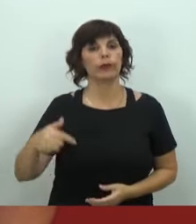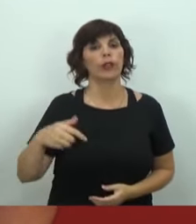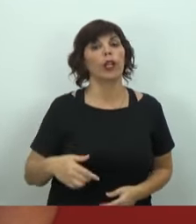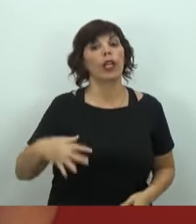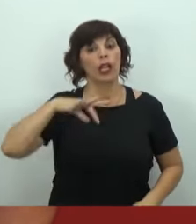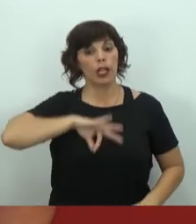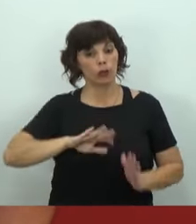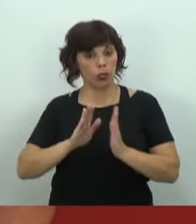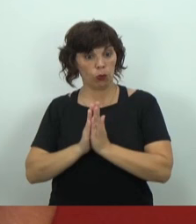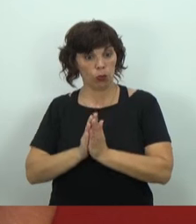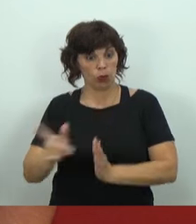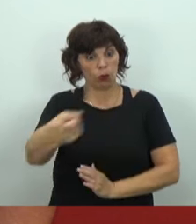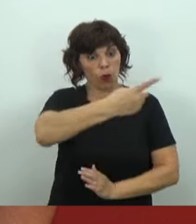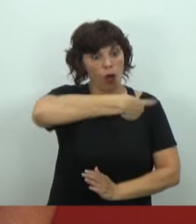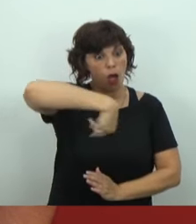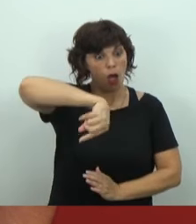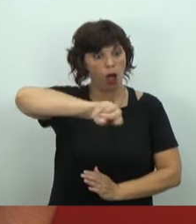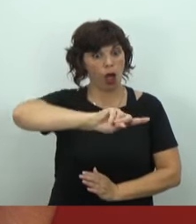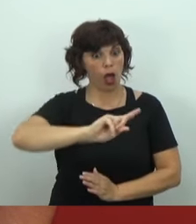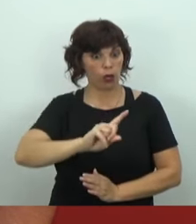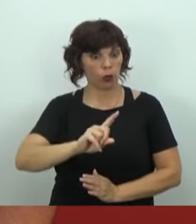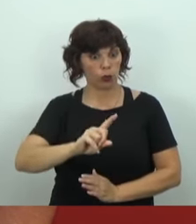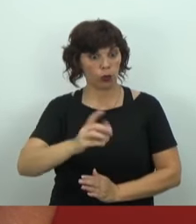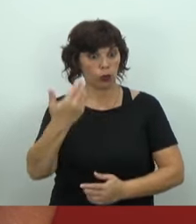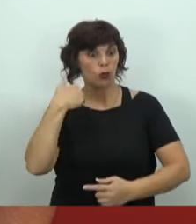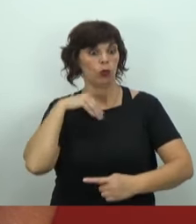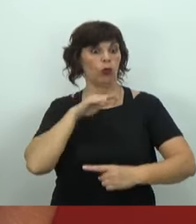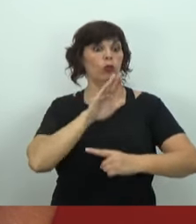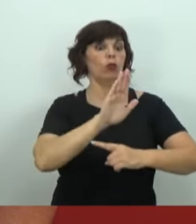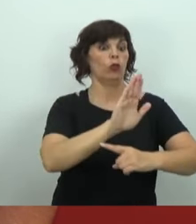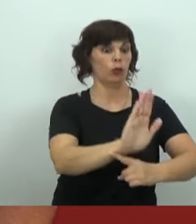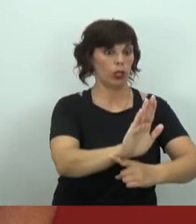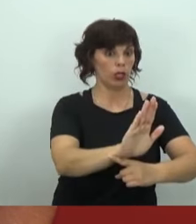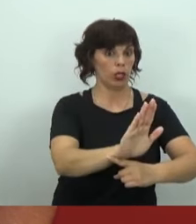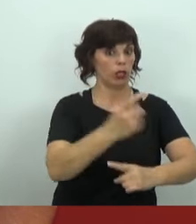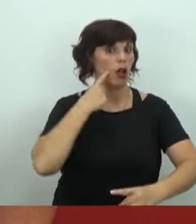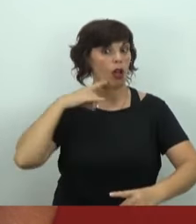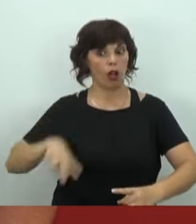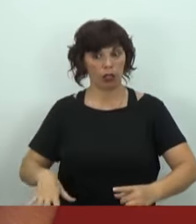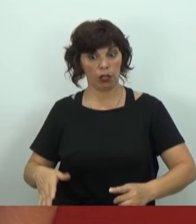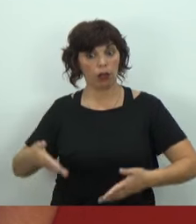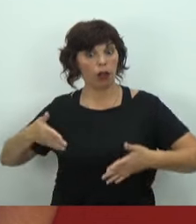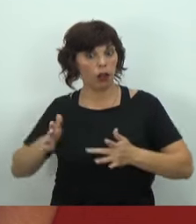Santo revela. El Espíritu Santo solo glorifica a una persona.